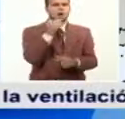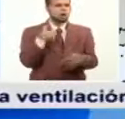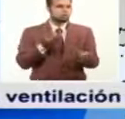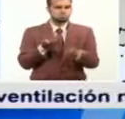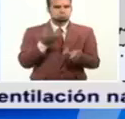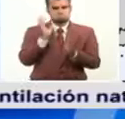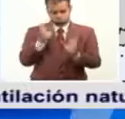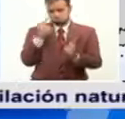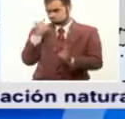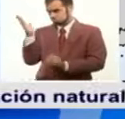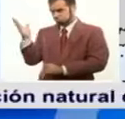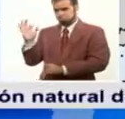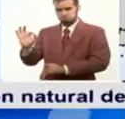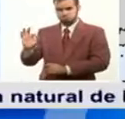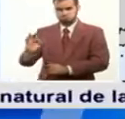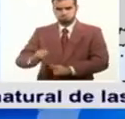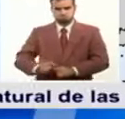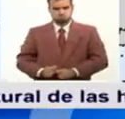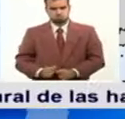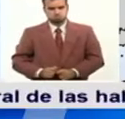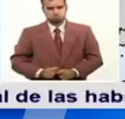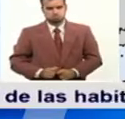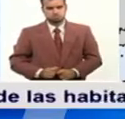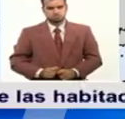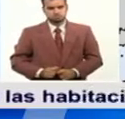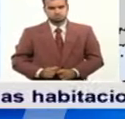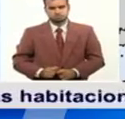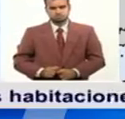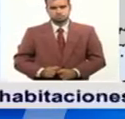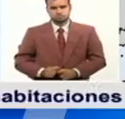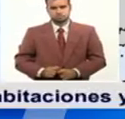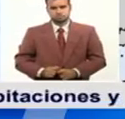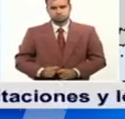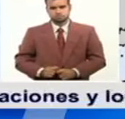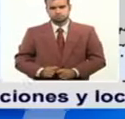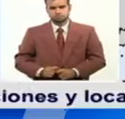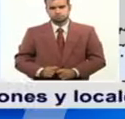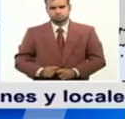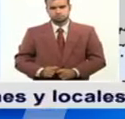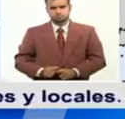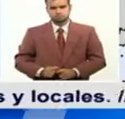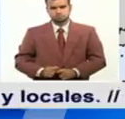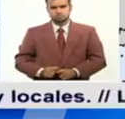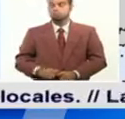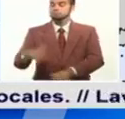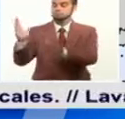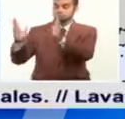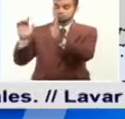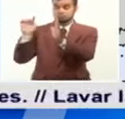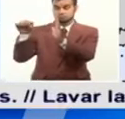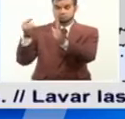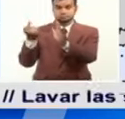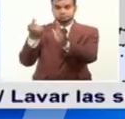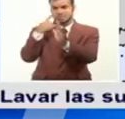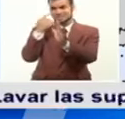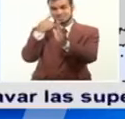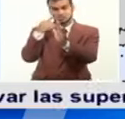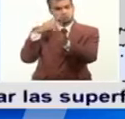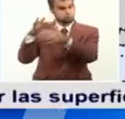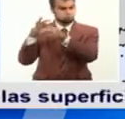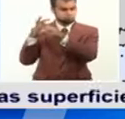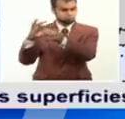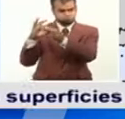caracterización de los casos confirmados ayer. Occidente, evidentemente, con una